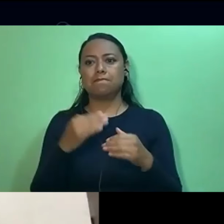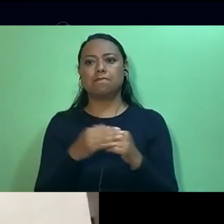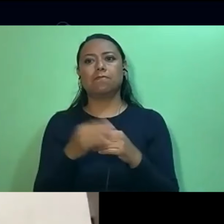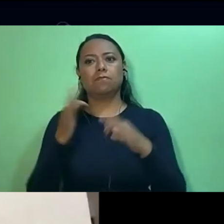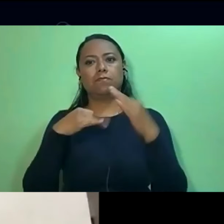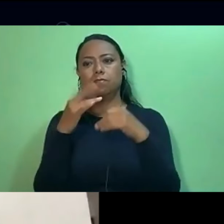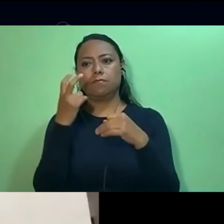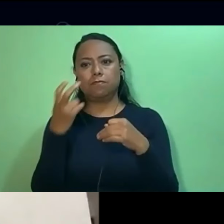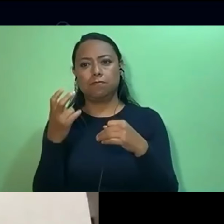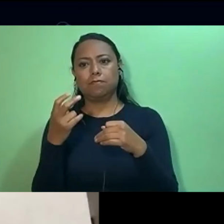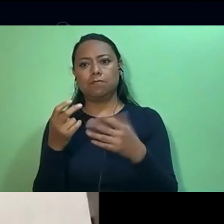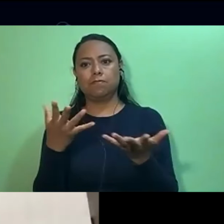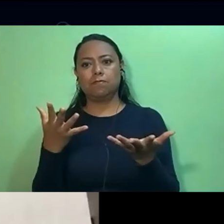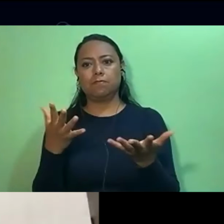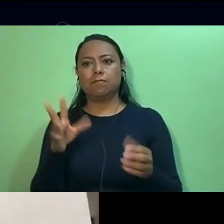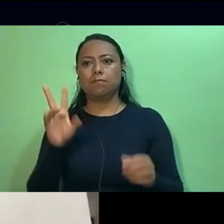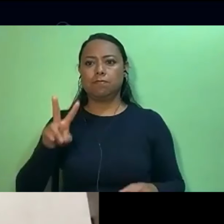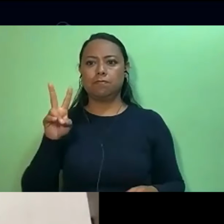sincero.